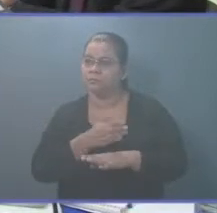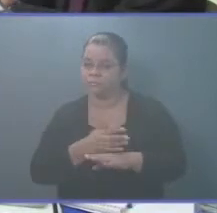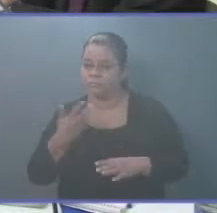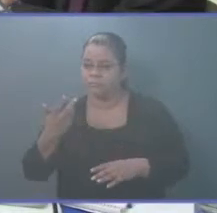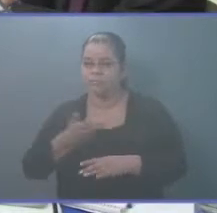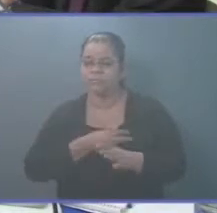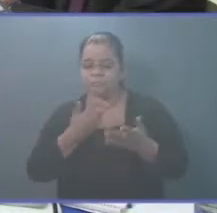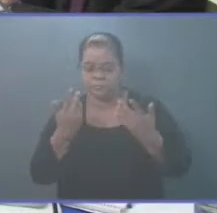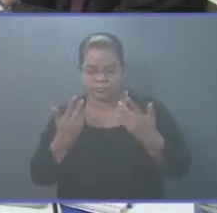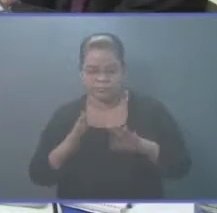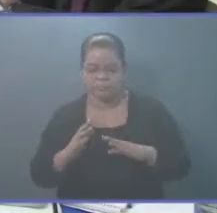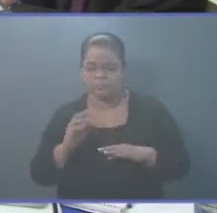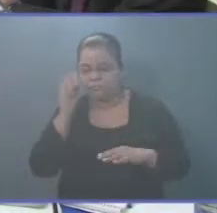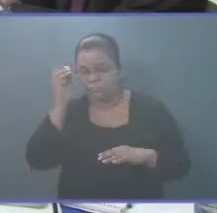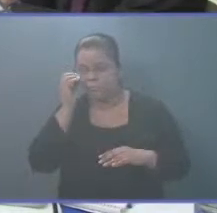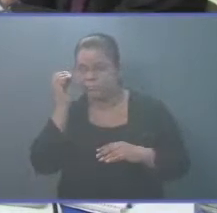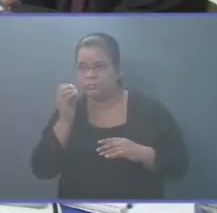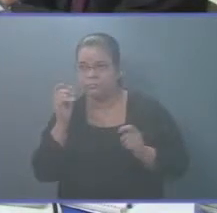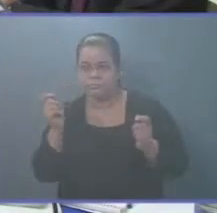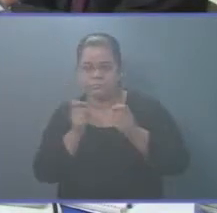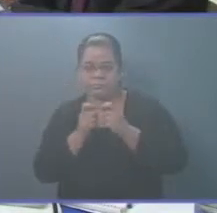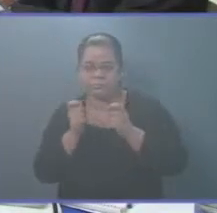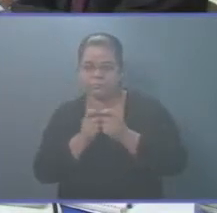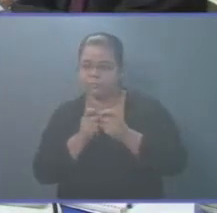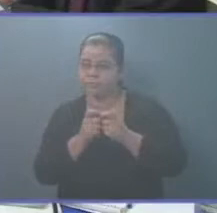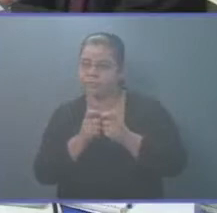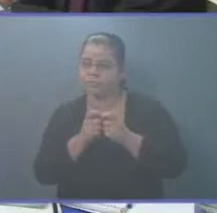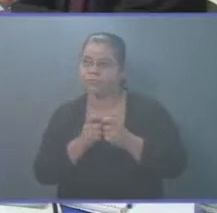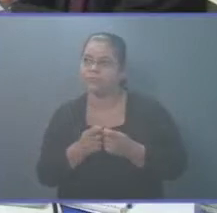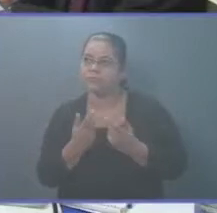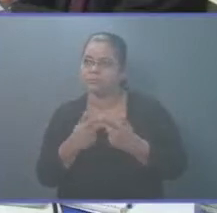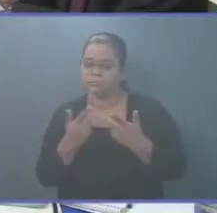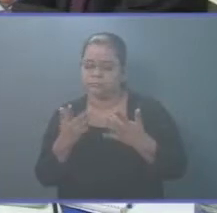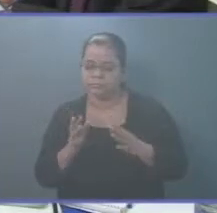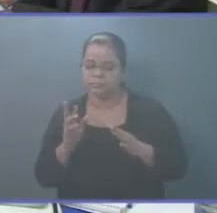una observación muy puntual en